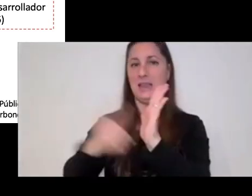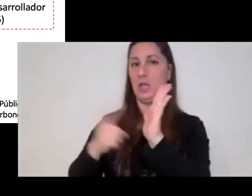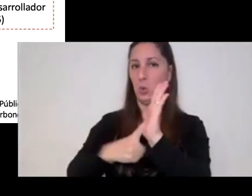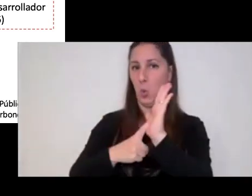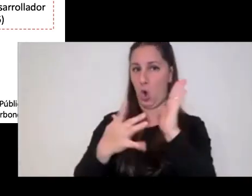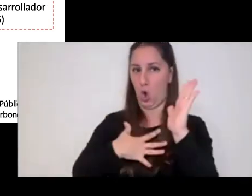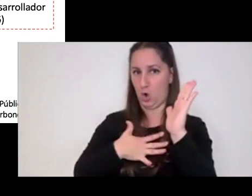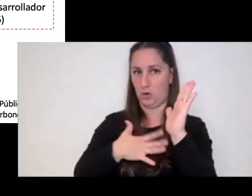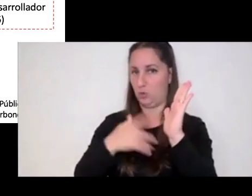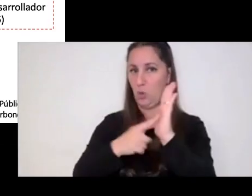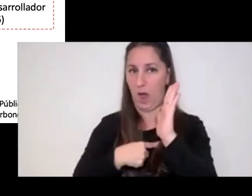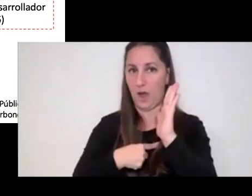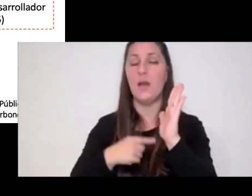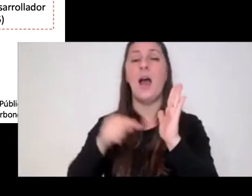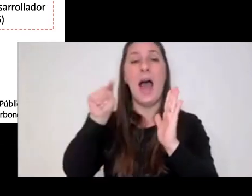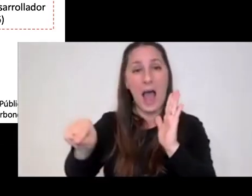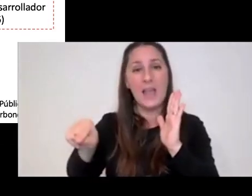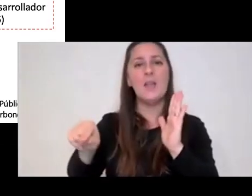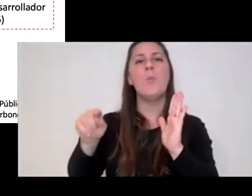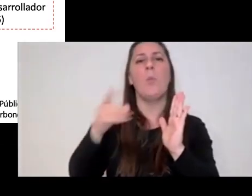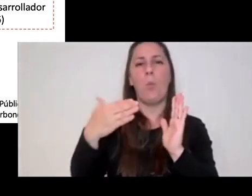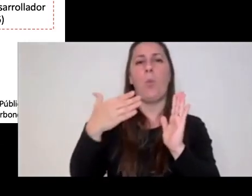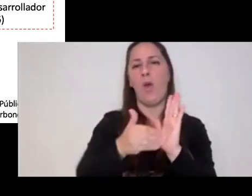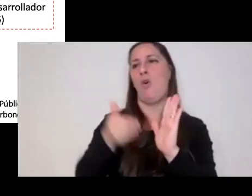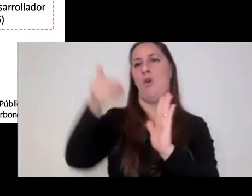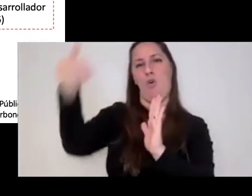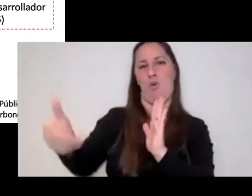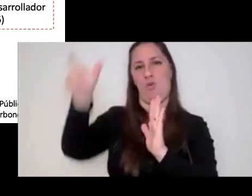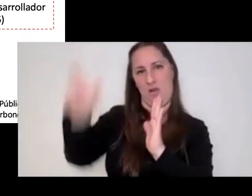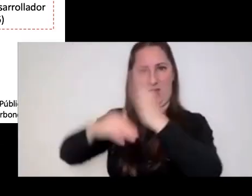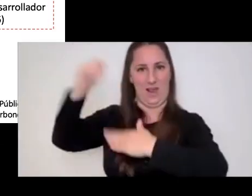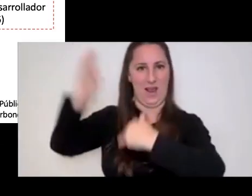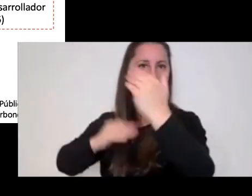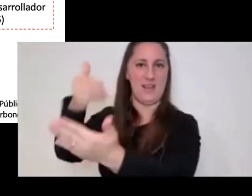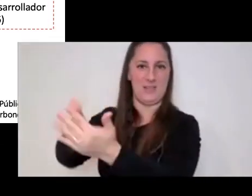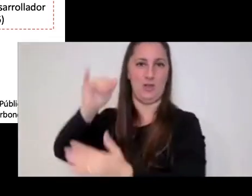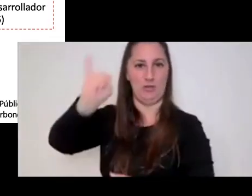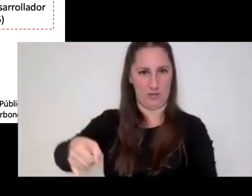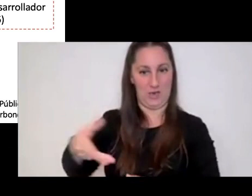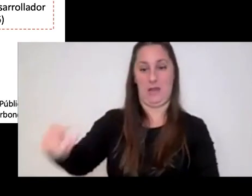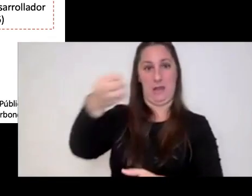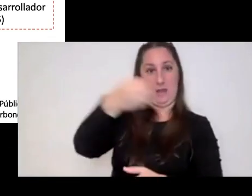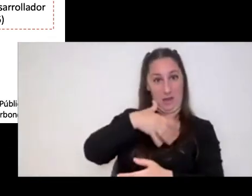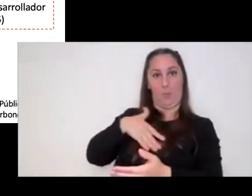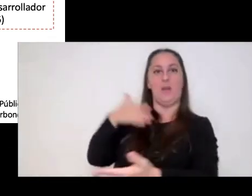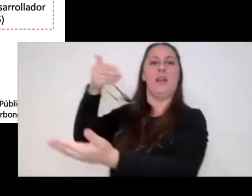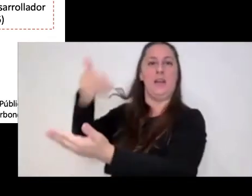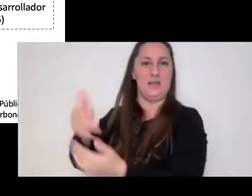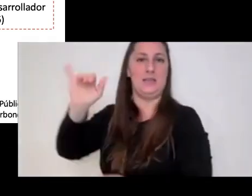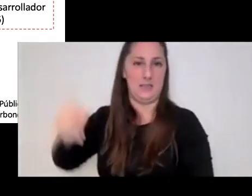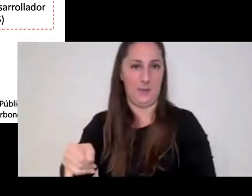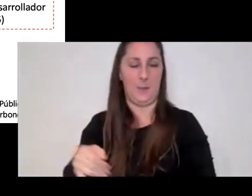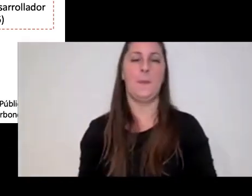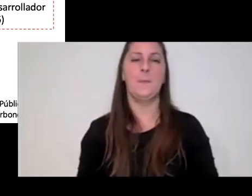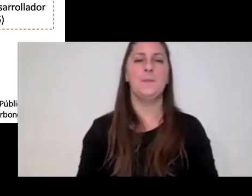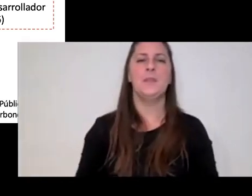Y recién ahí yo se lo puedo dar al sujeto que voy a realizar la inversión. Ahora, observemos, por favor, la cantidad de débitos